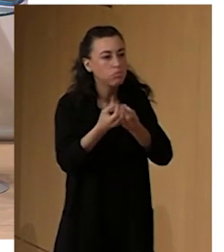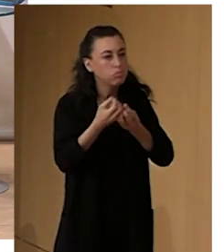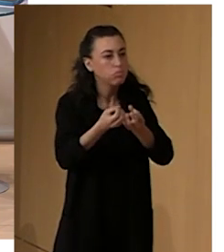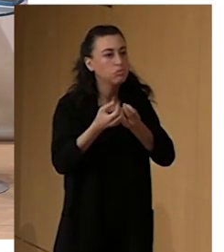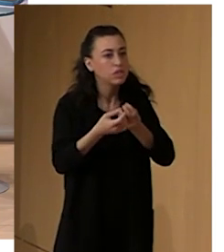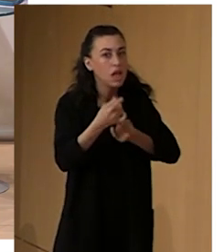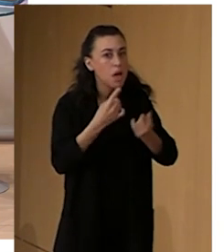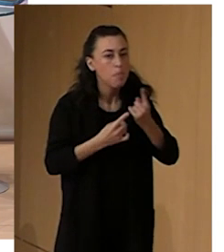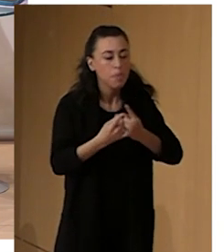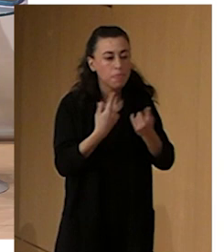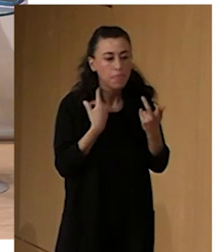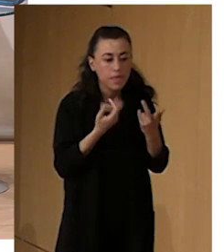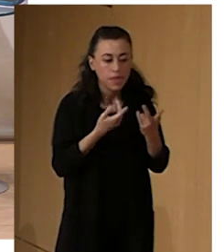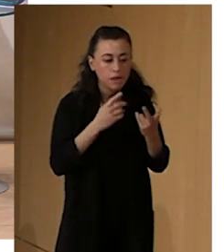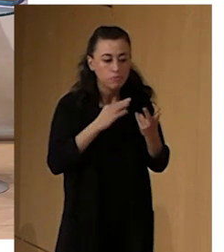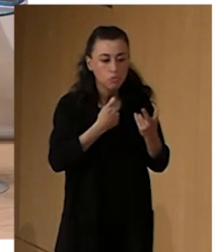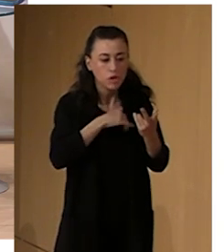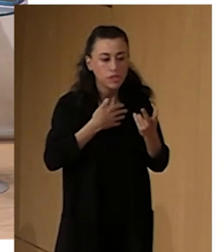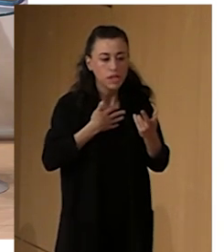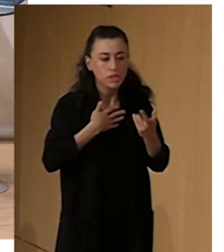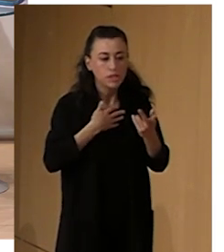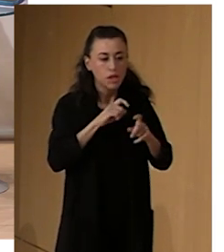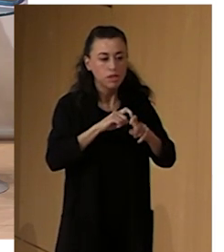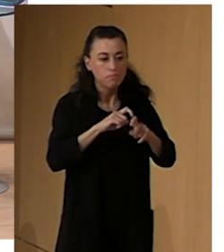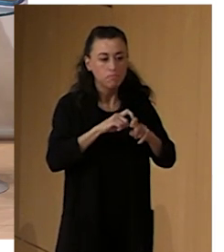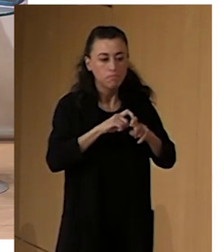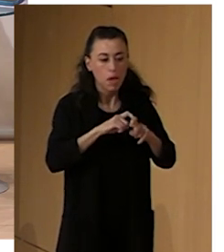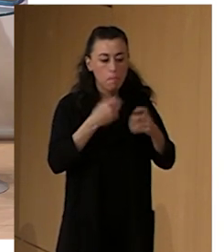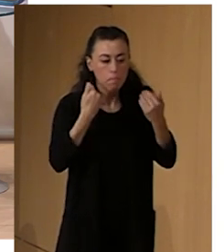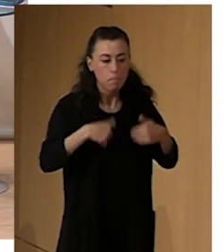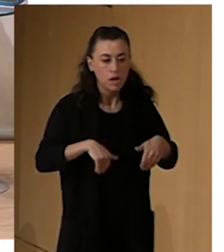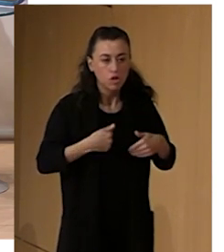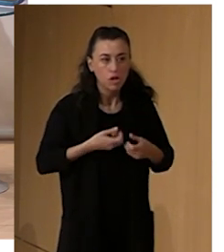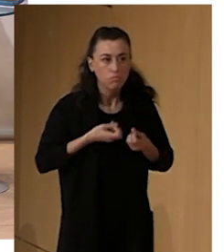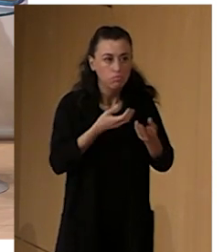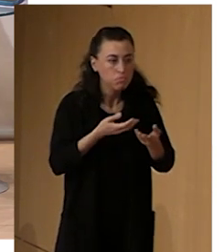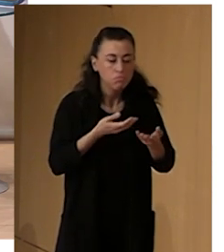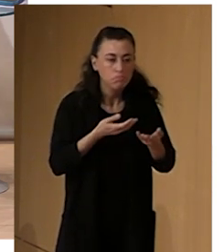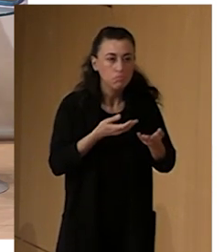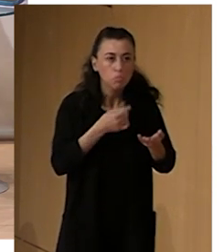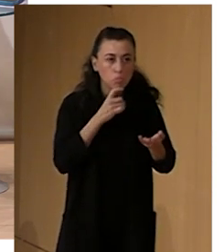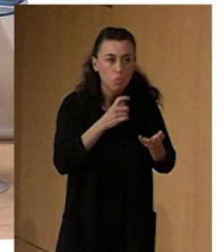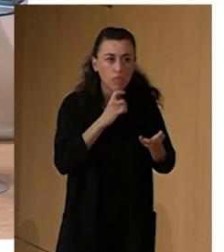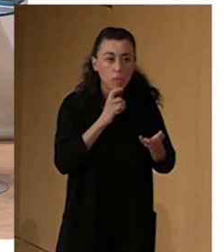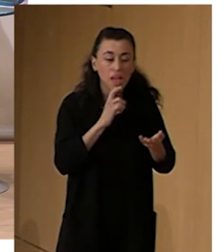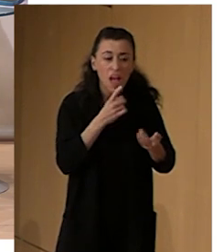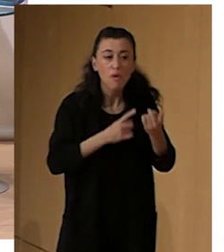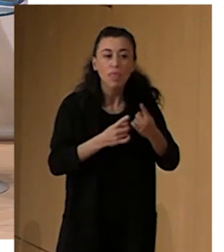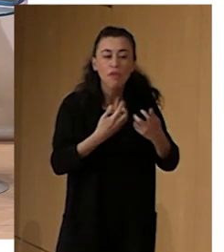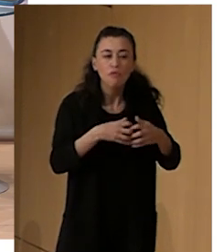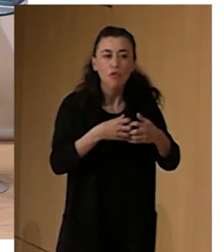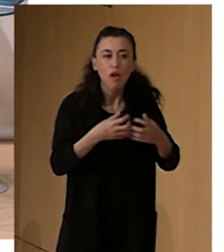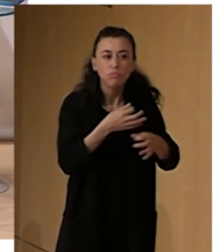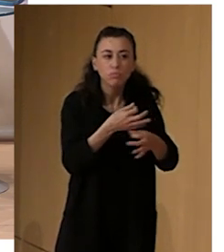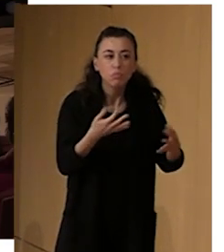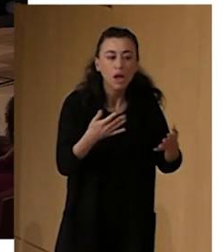misma hablar de nuestras propias cualidades personales Y al final lo que funciona muchas veces es eh permitir que sean los y las